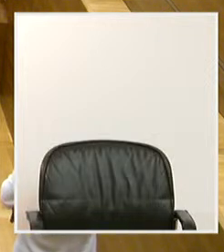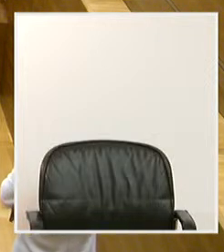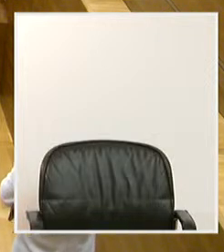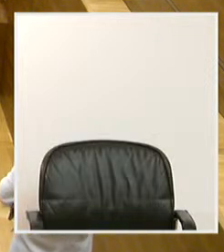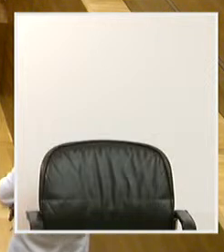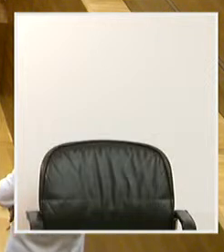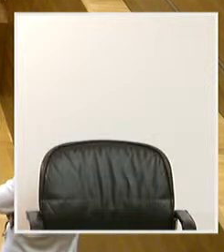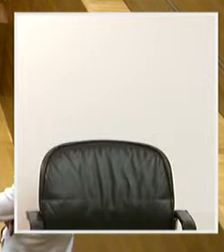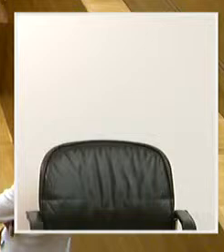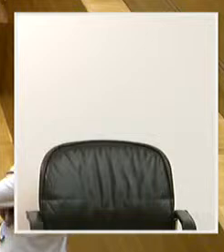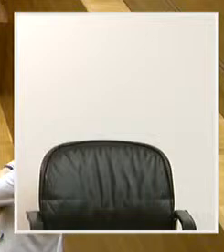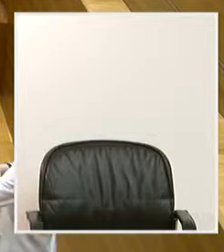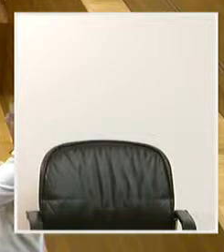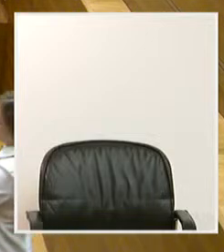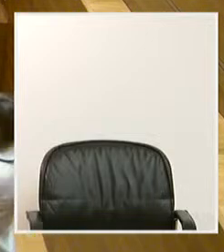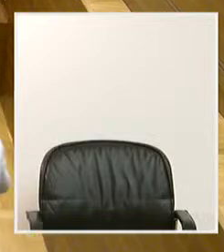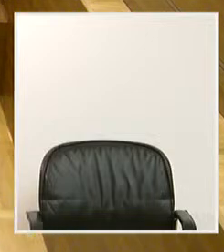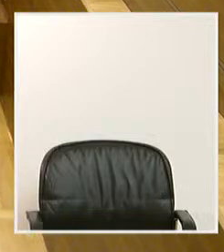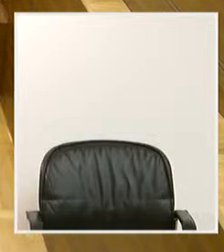fa y me recois